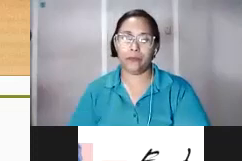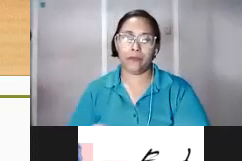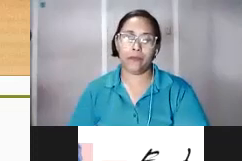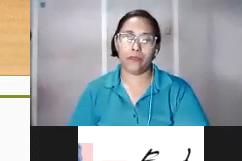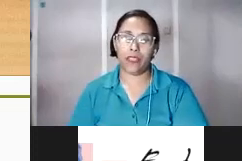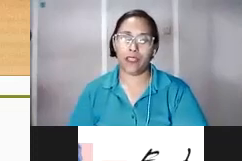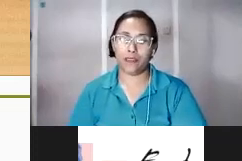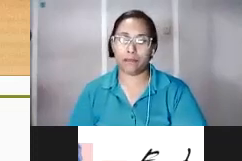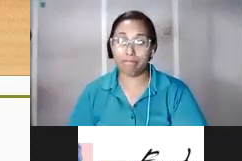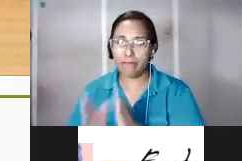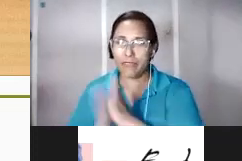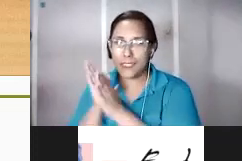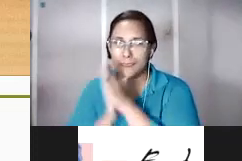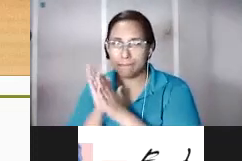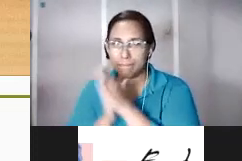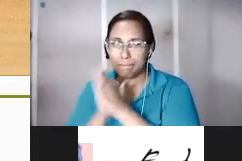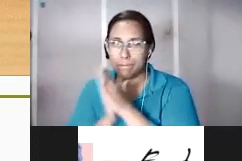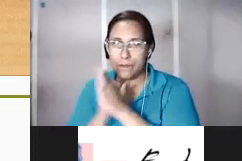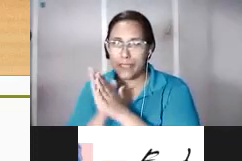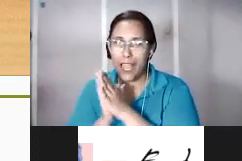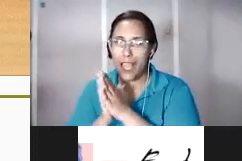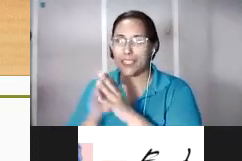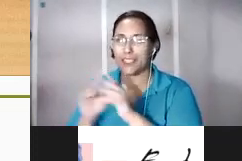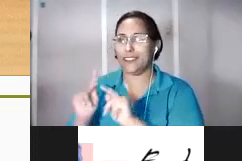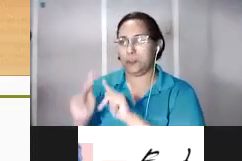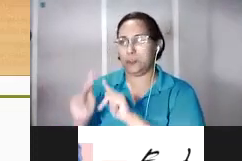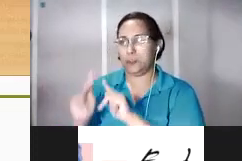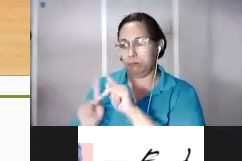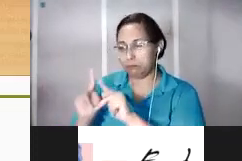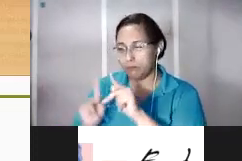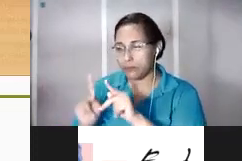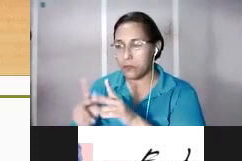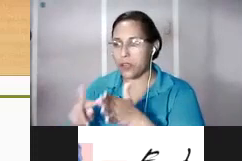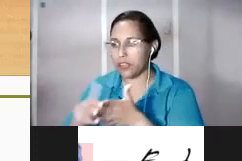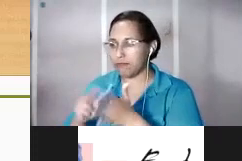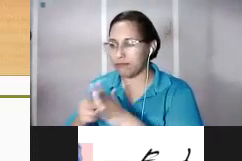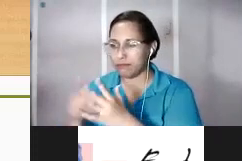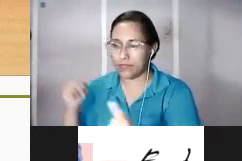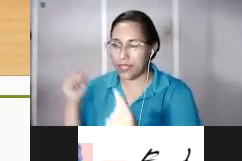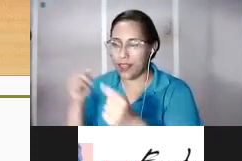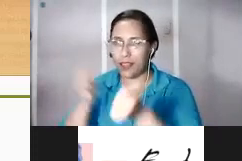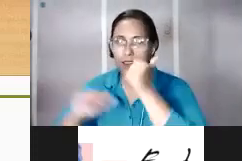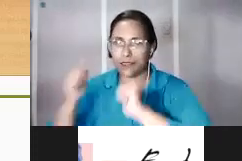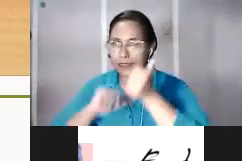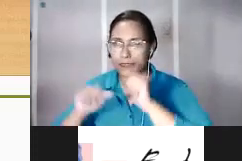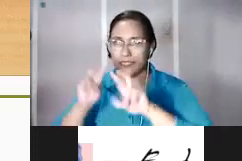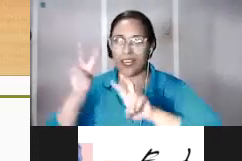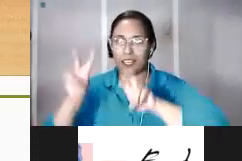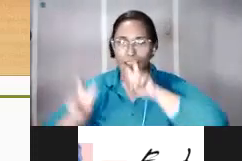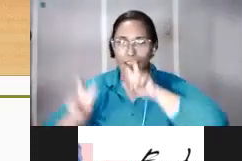el interés de la élite por resignificar las actividades